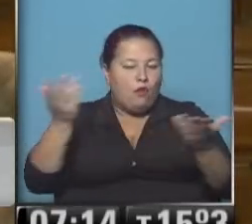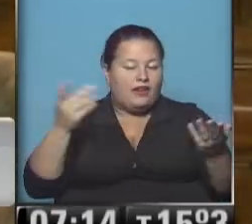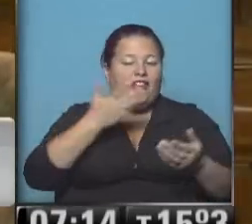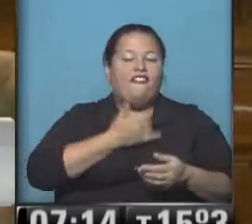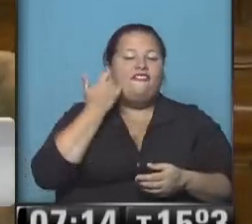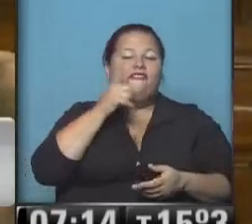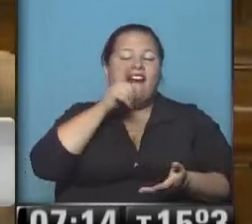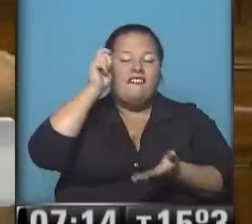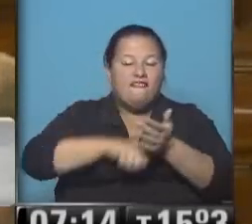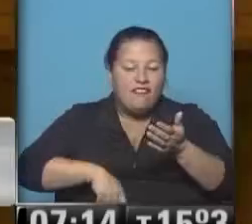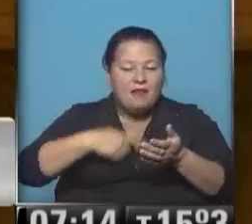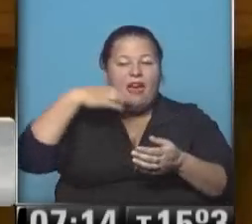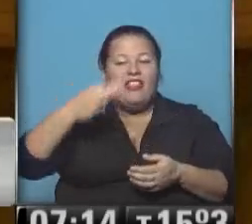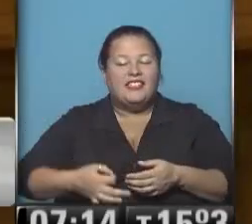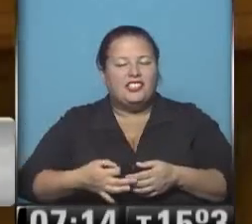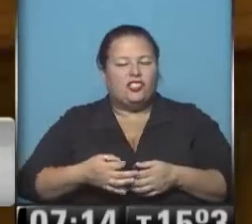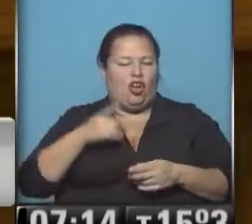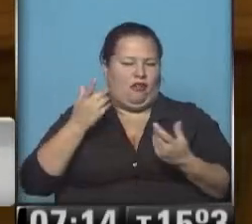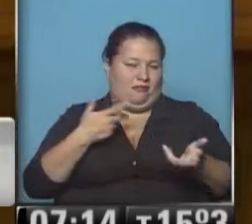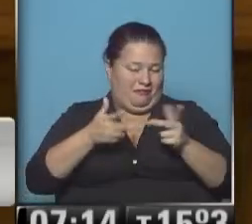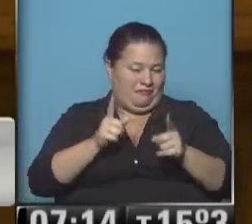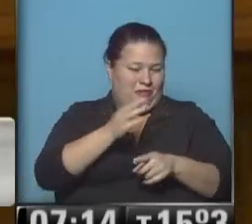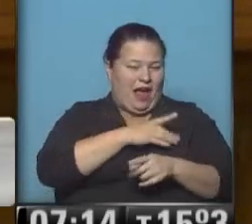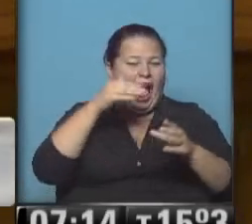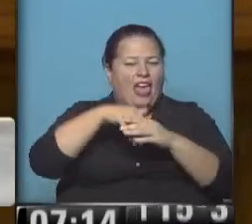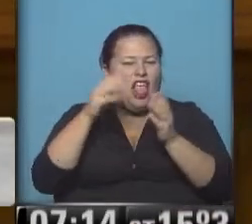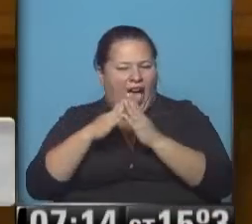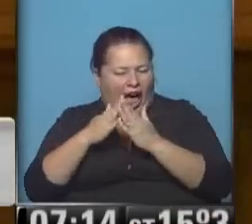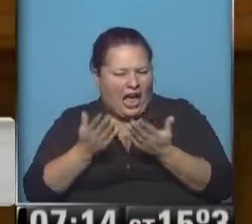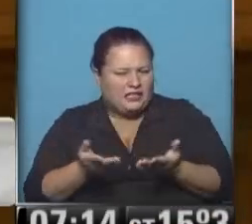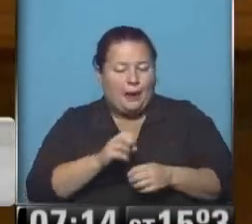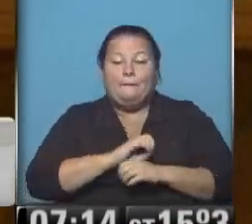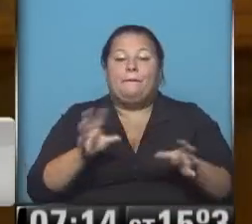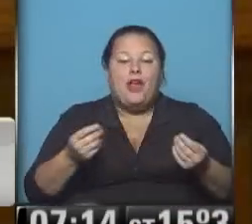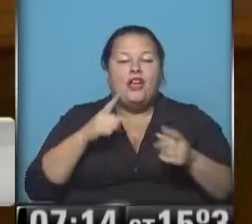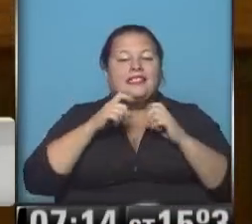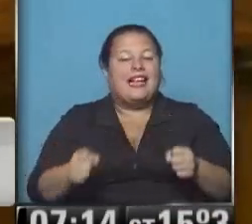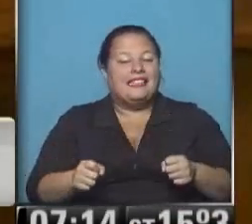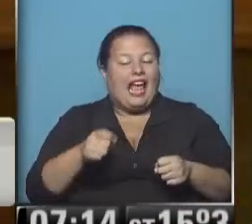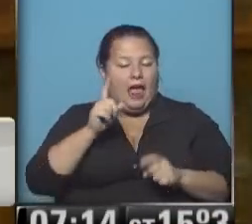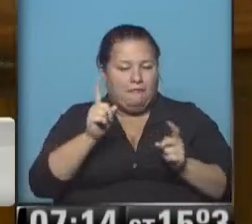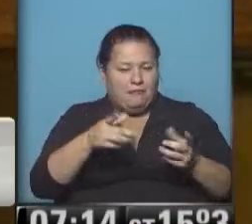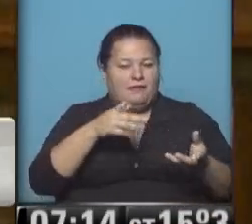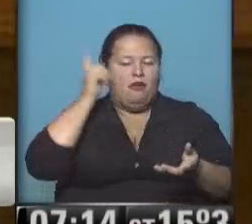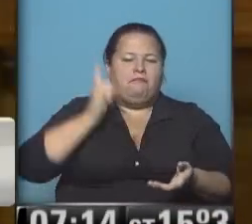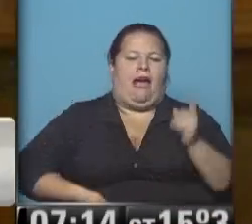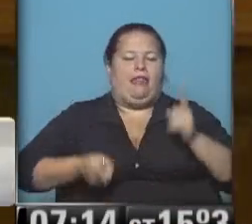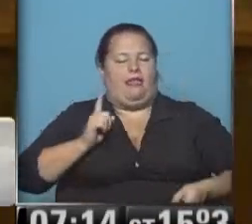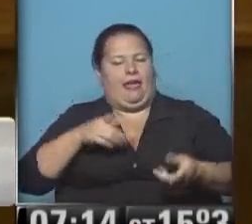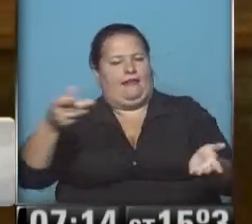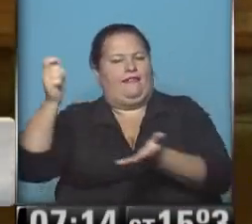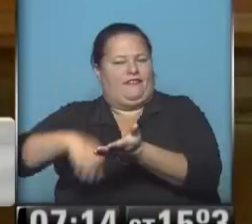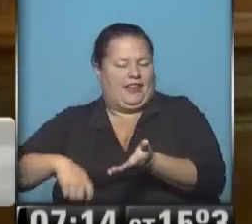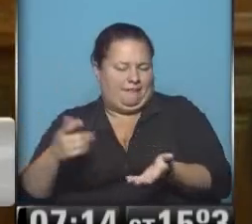Faith firmó sus decisiones y, como decíamos, en su domicilio, pero lo que es peor, que su secretario sería quien tome las mismas.